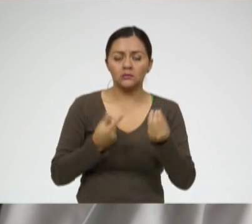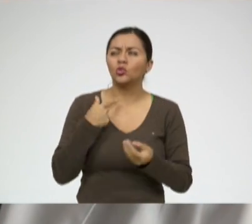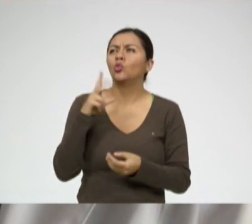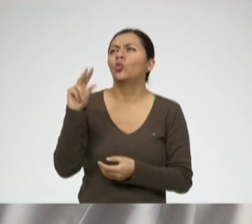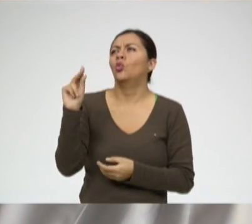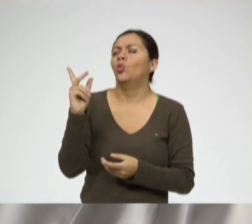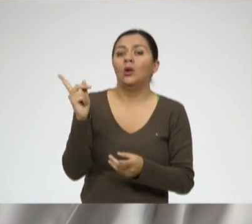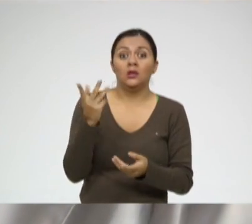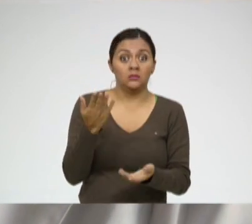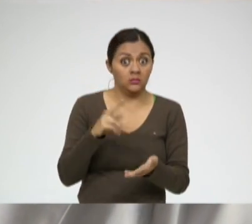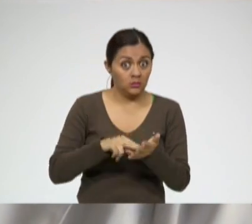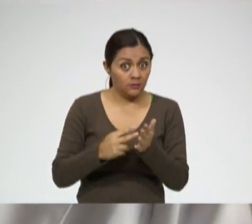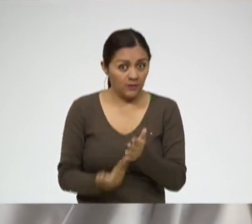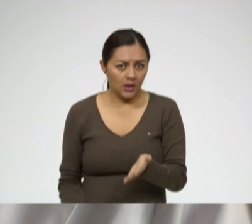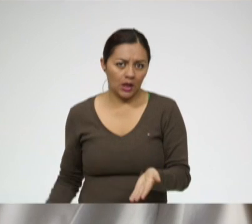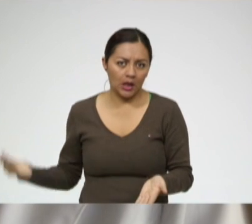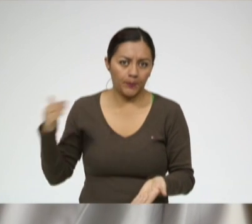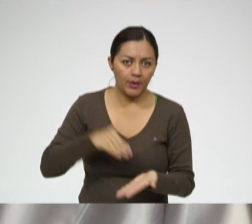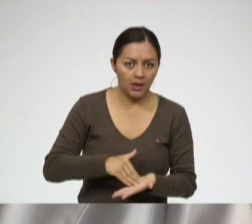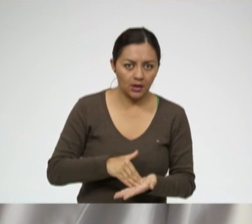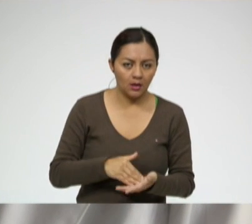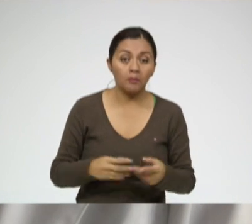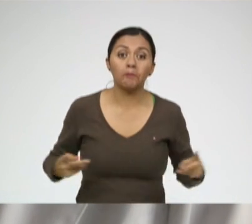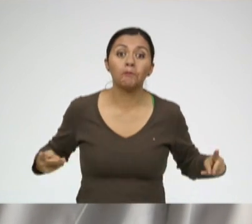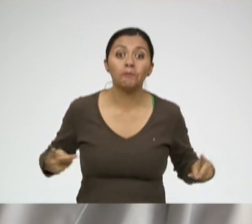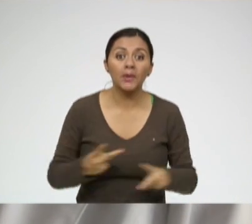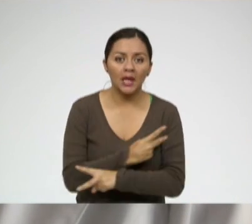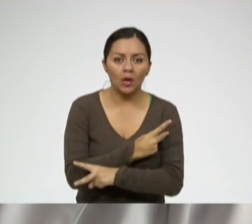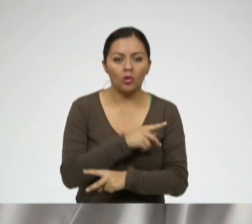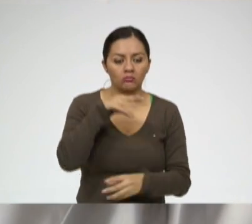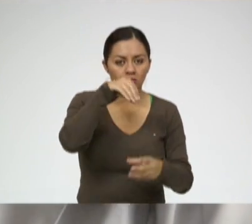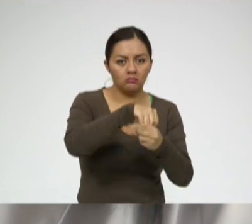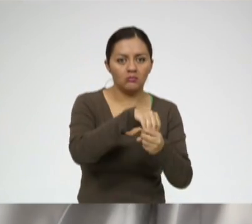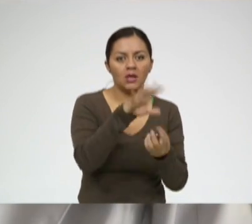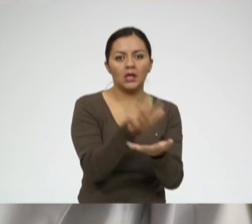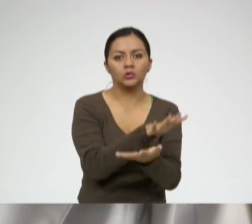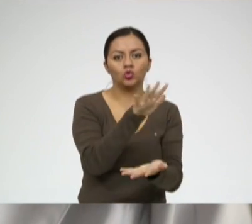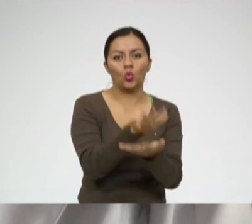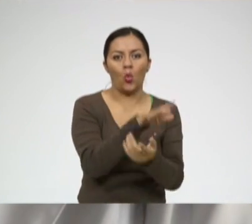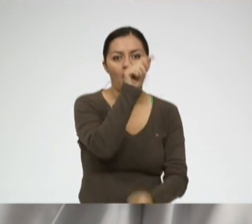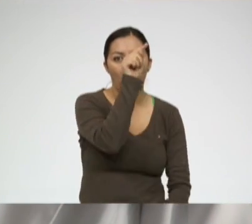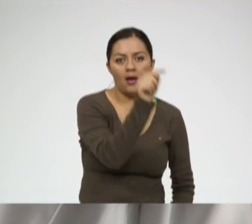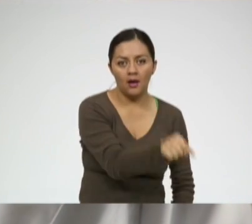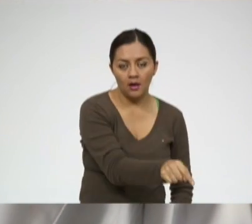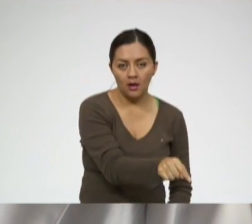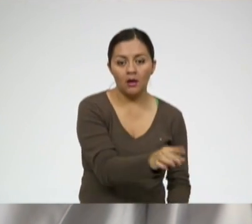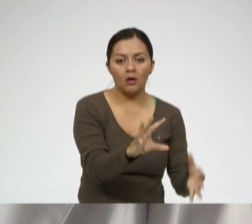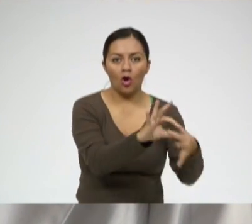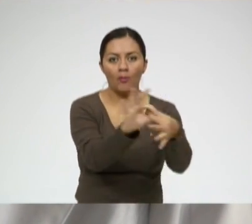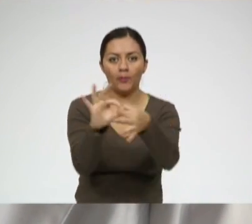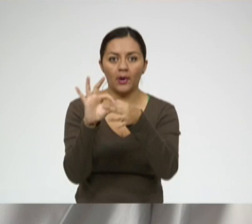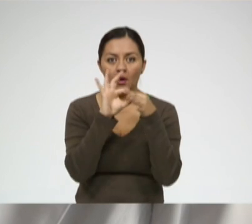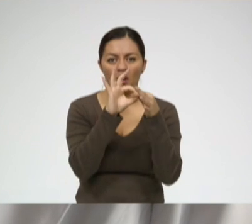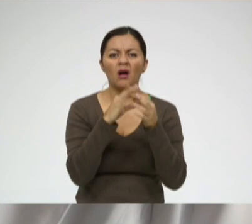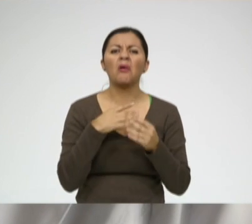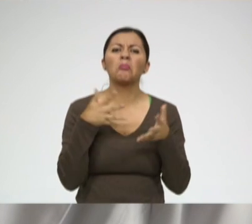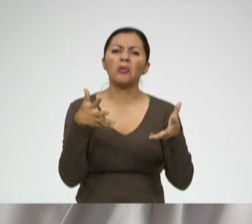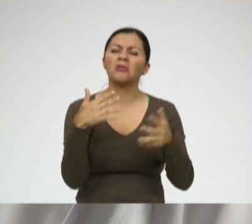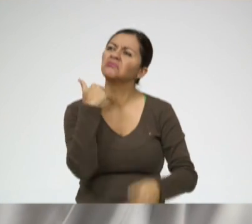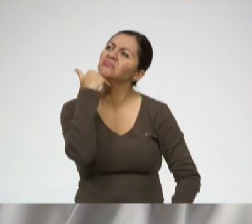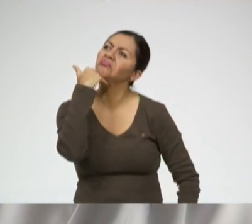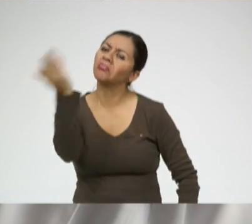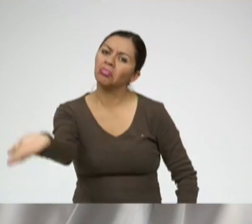violencia, parecida o peor, en sus centros de educación, con sus compañeros y con sus maestros.